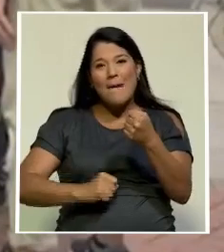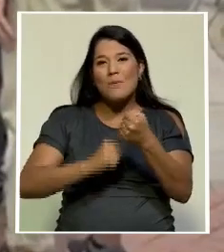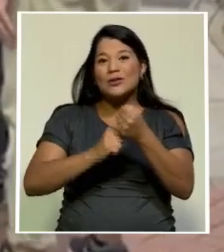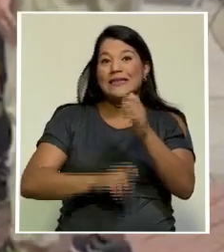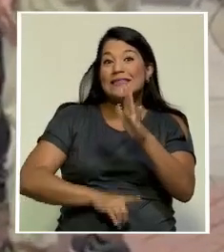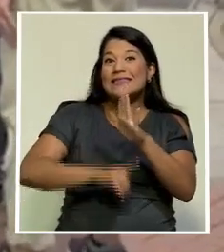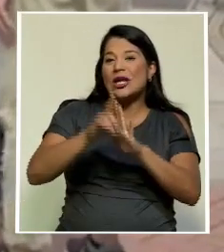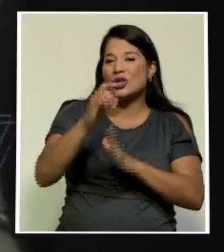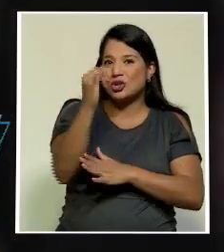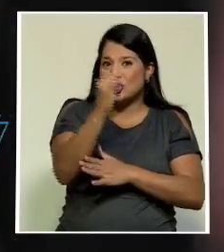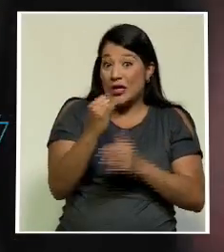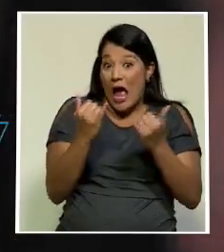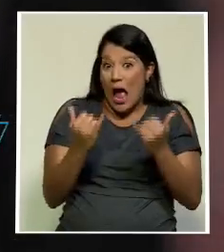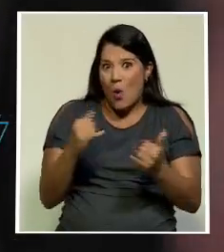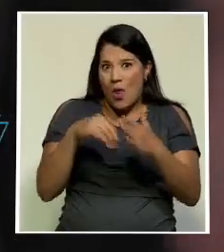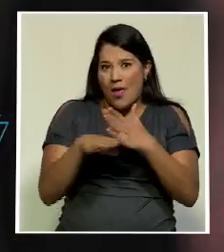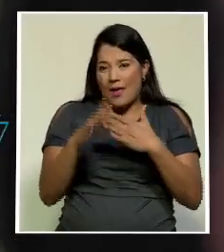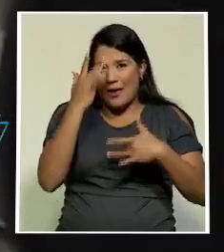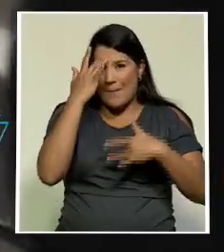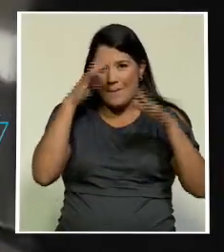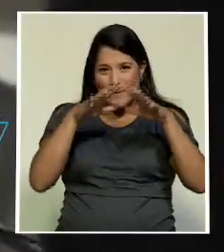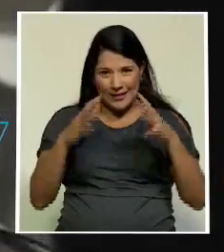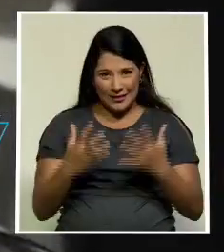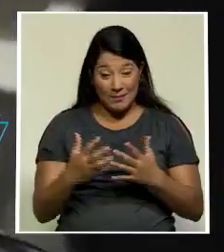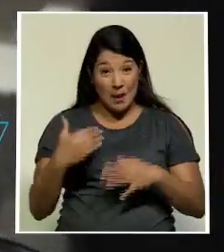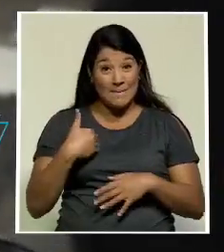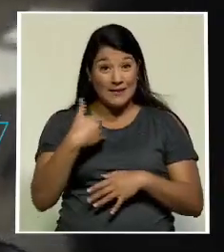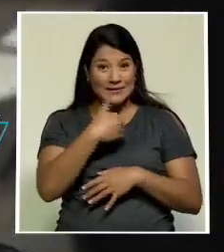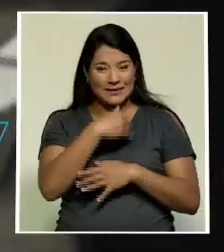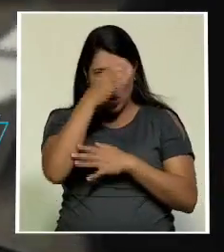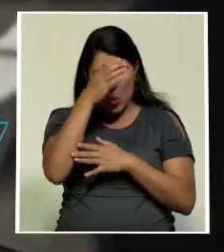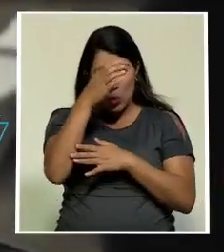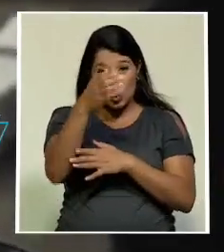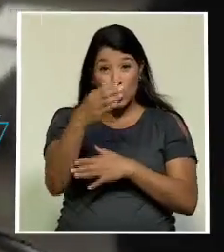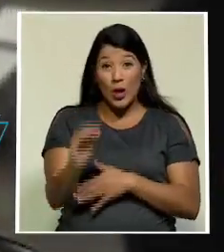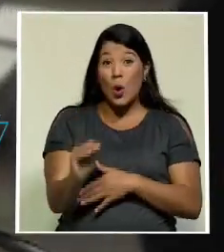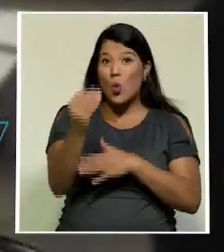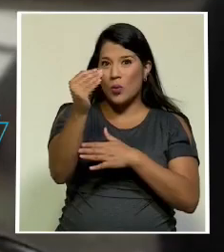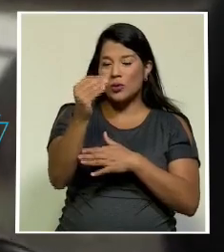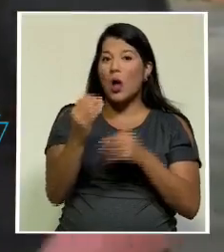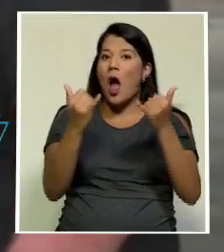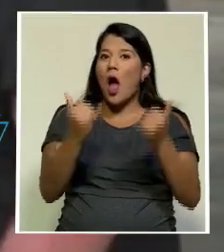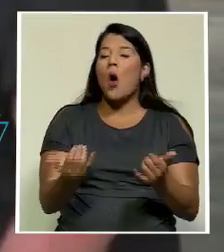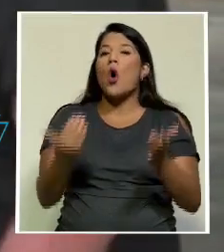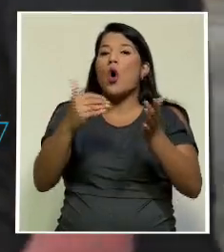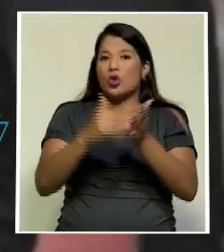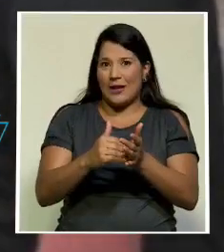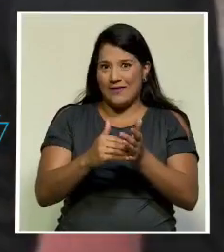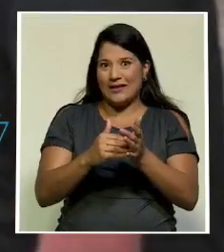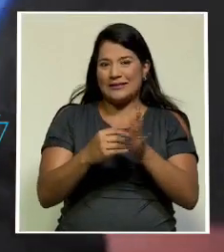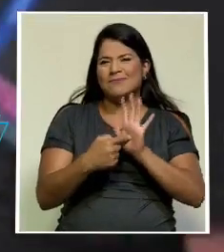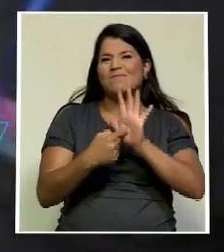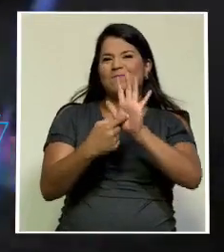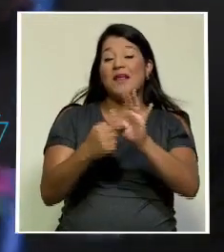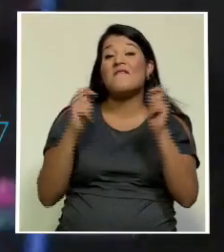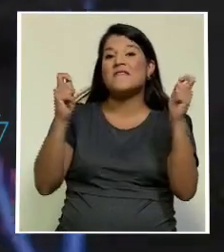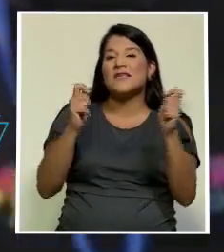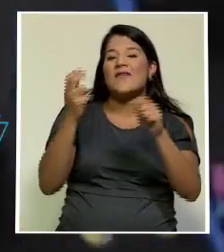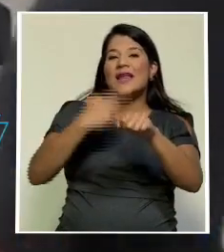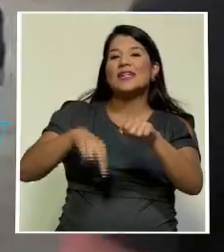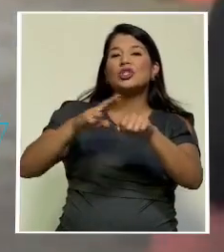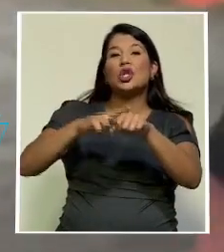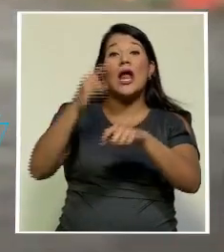coyuntura suscitada por la pandemia, el Ministerio de Cultura y Juventud lanzó nuevamente el Festival Nacional de las Artes, que en el